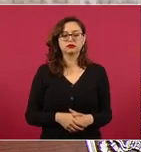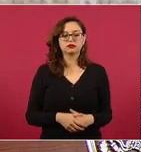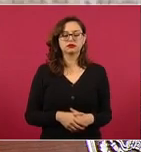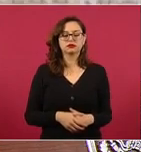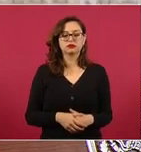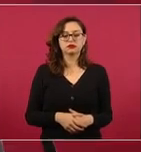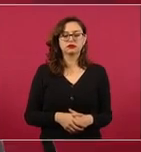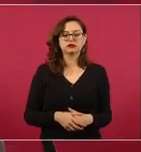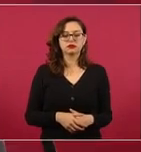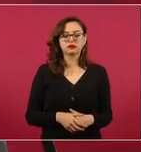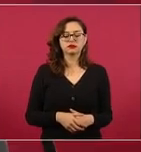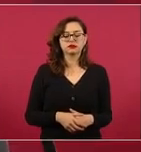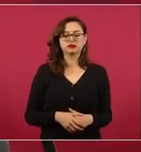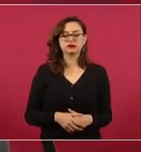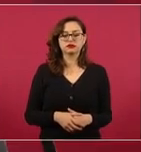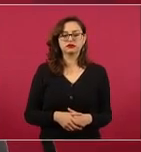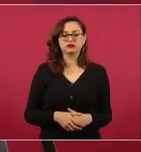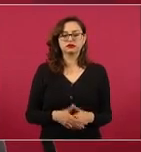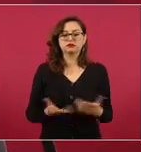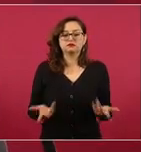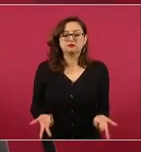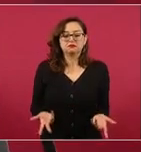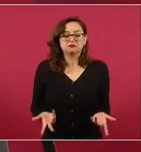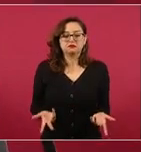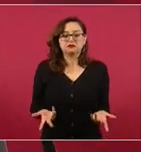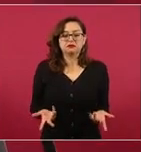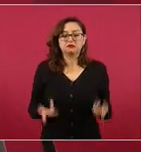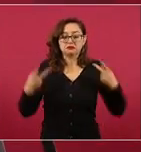en todo. El que es bueno